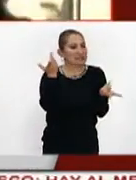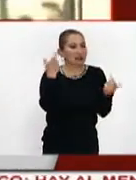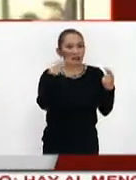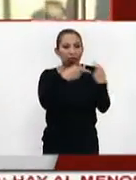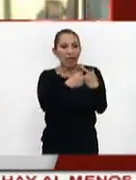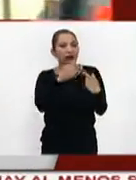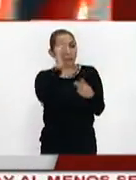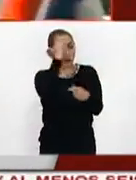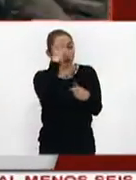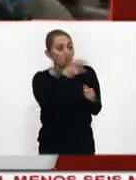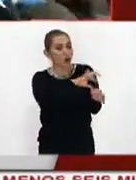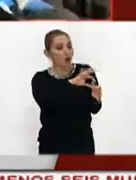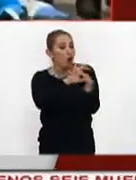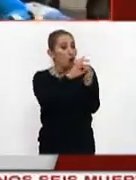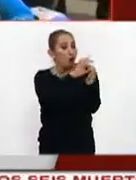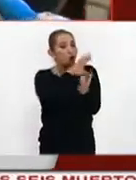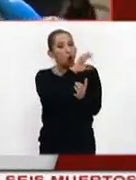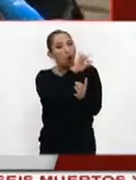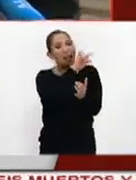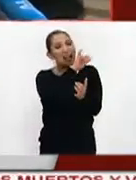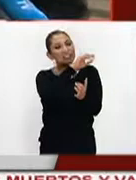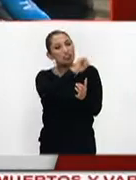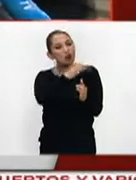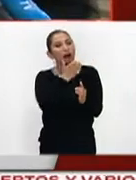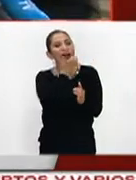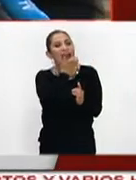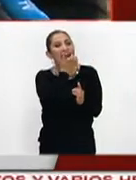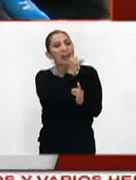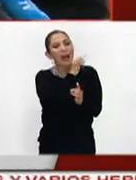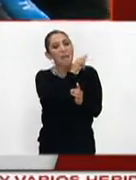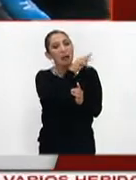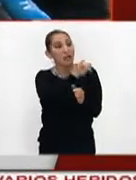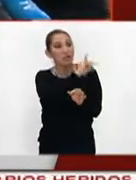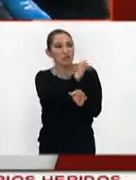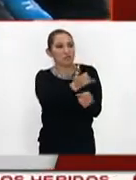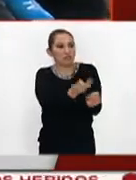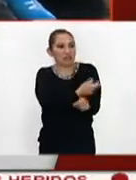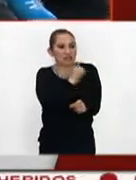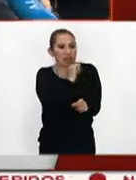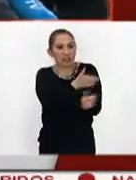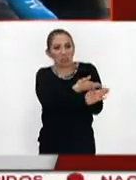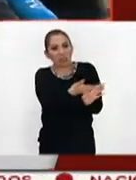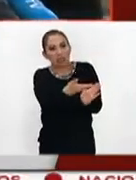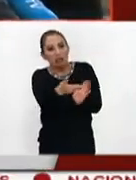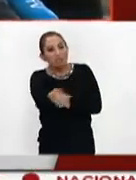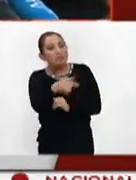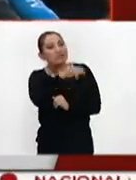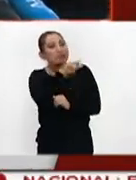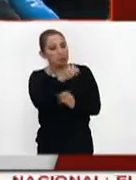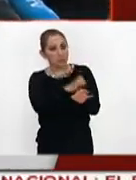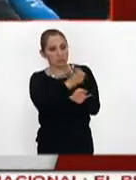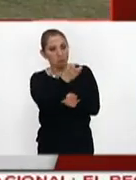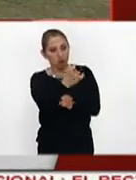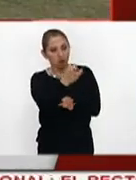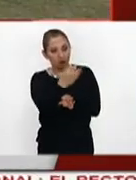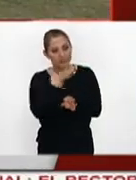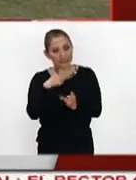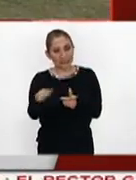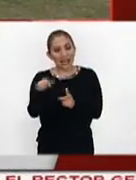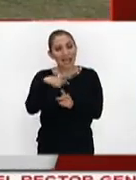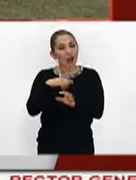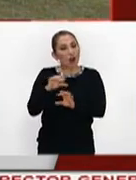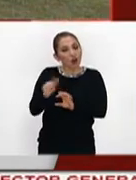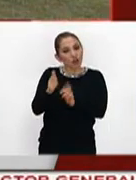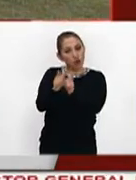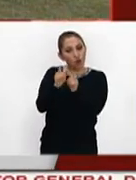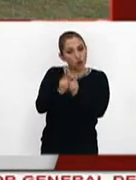conoció como la coalición jamaica, pero esto no llegó a suceder, ¿verdad? Sí. Precisamente porque la CS, uno